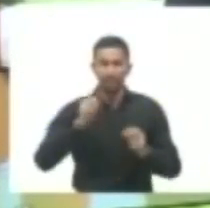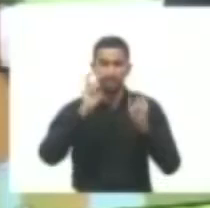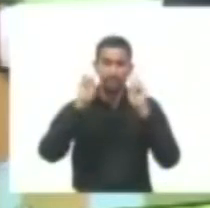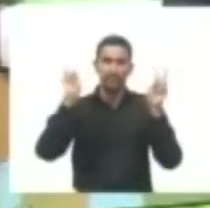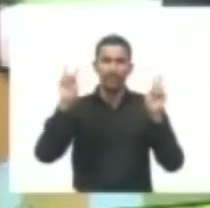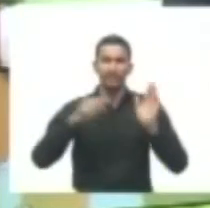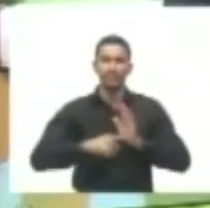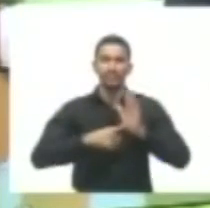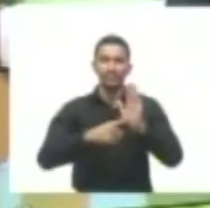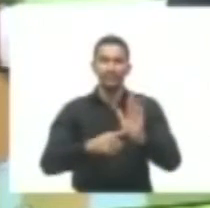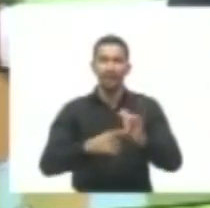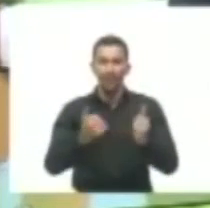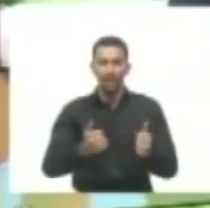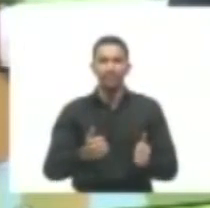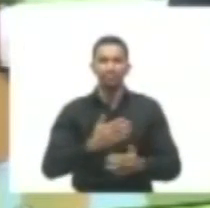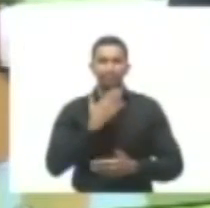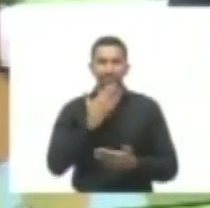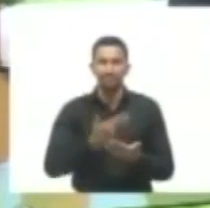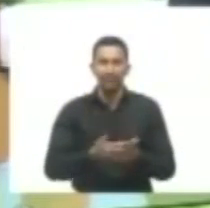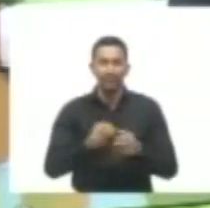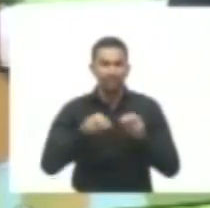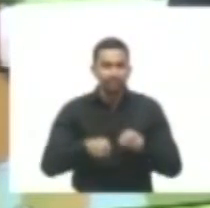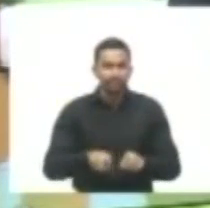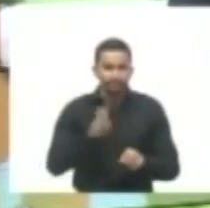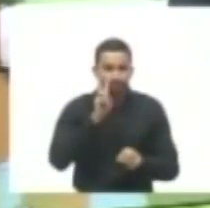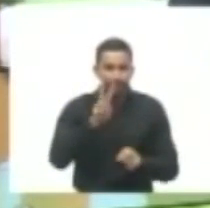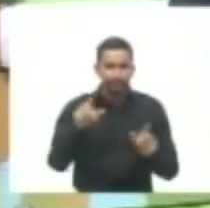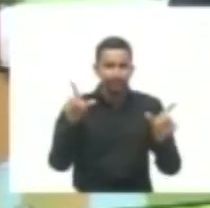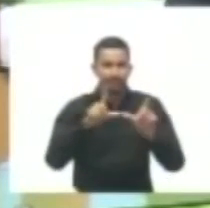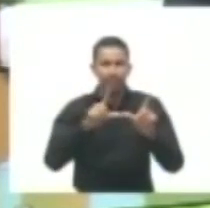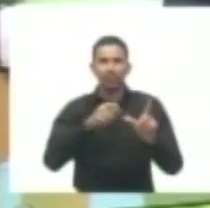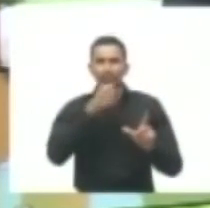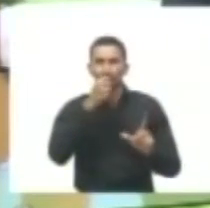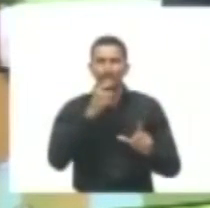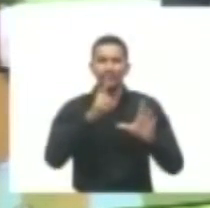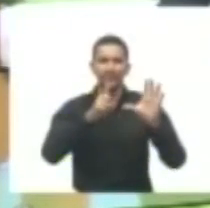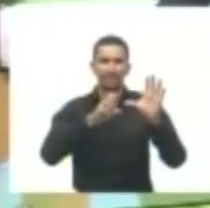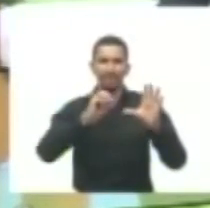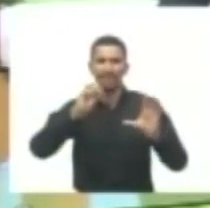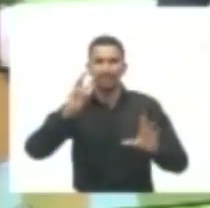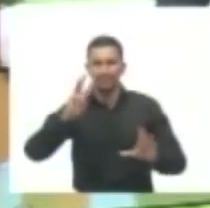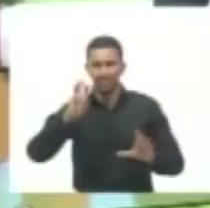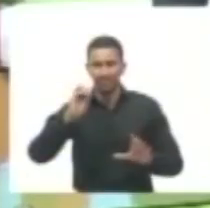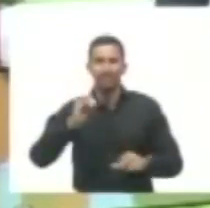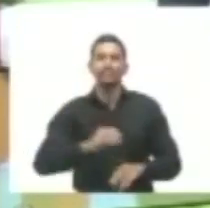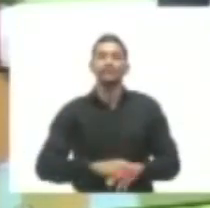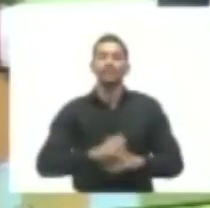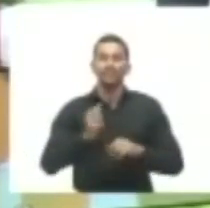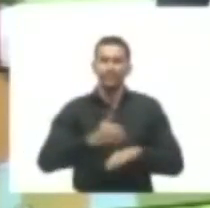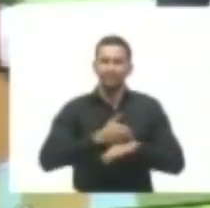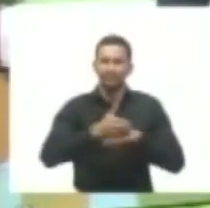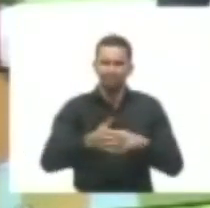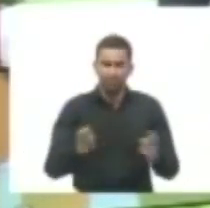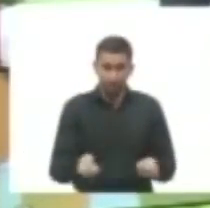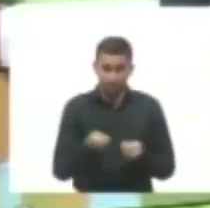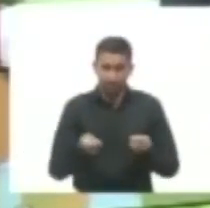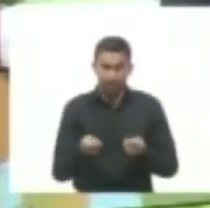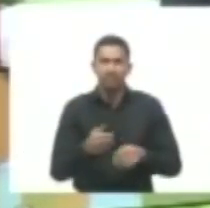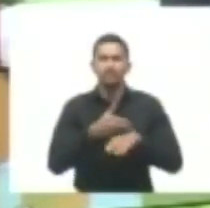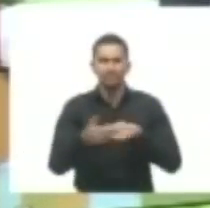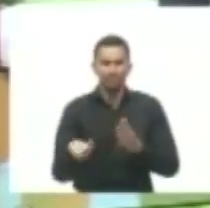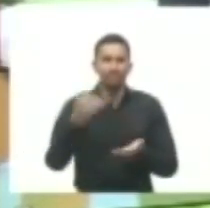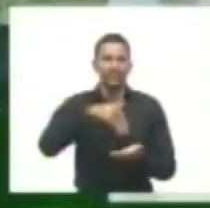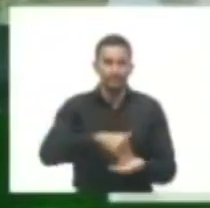estar allí pegaditos a sus televisores con nosotros con las noticias 6:30. Vamos a una pausa y en breve volvemos con mucho más aquí en nuestro